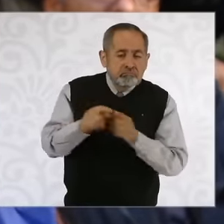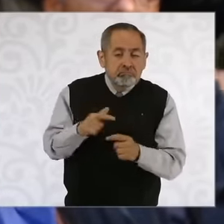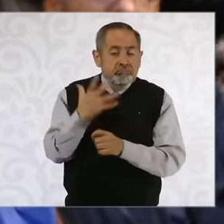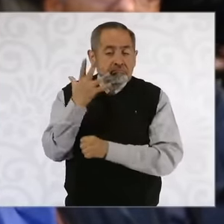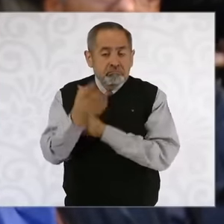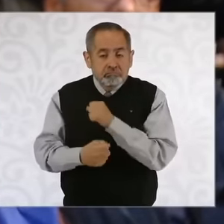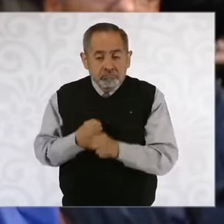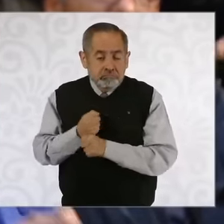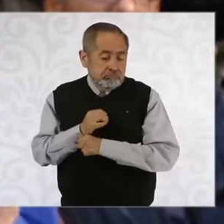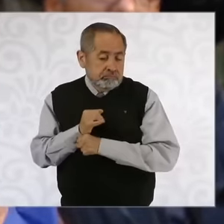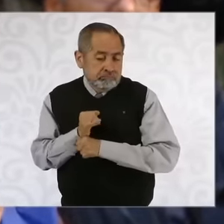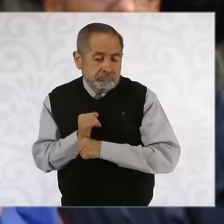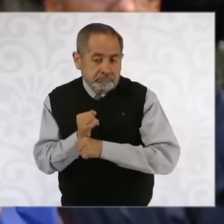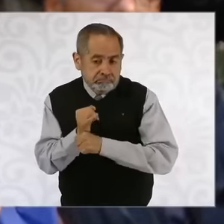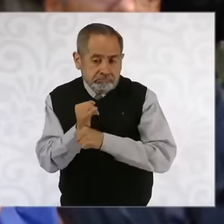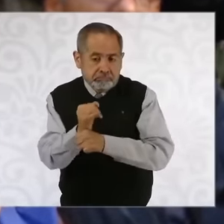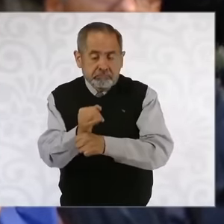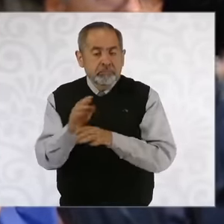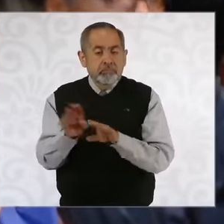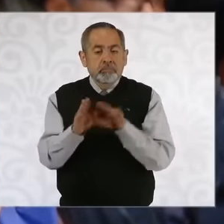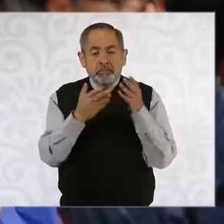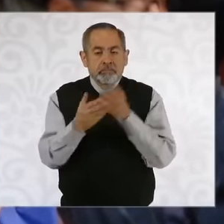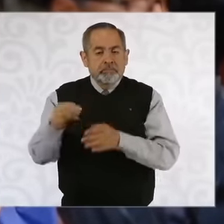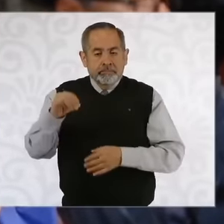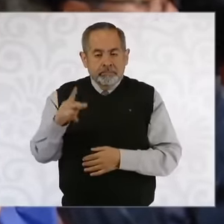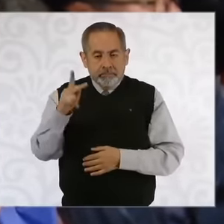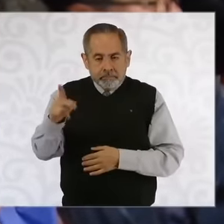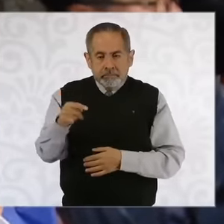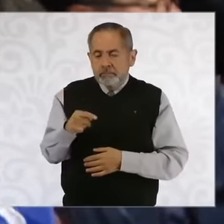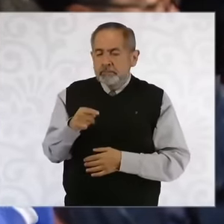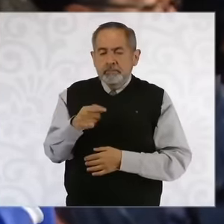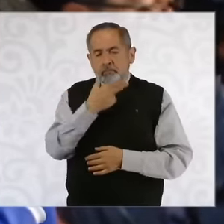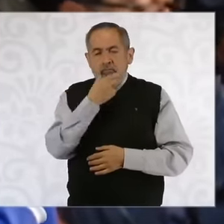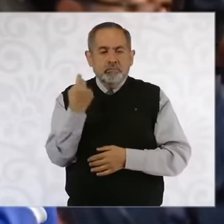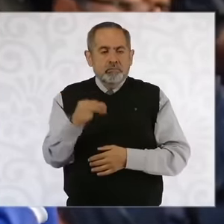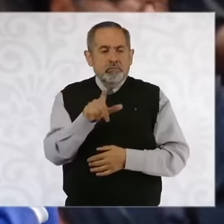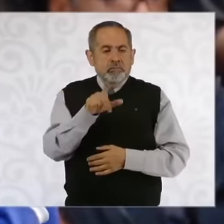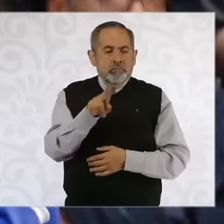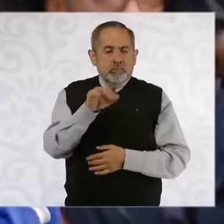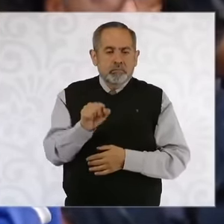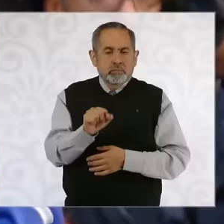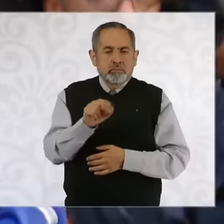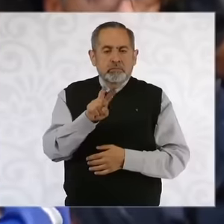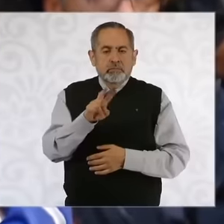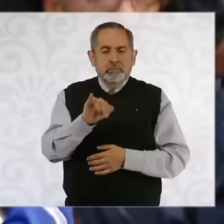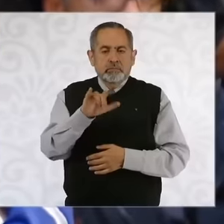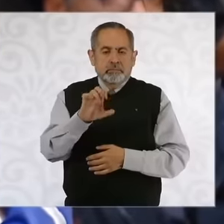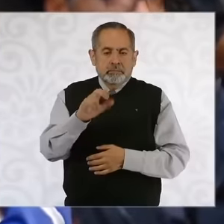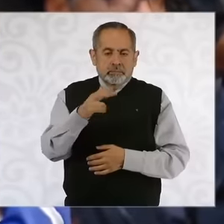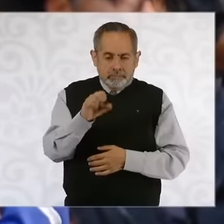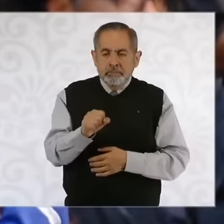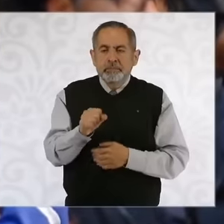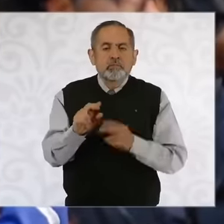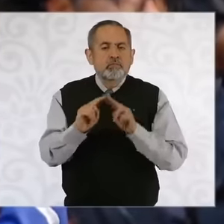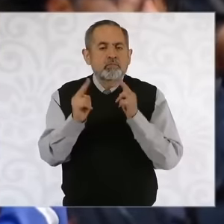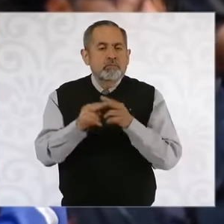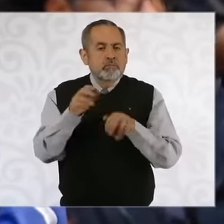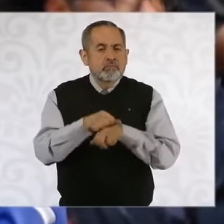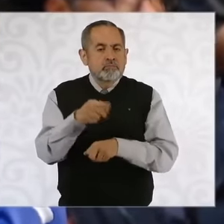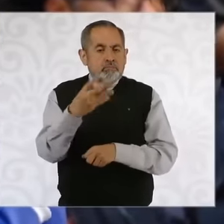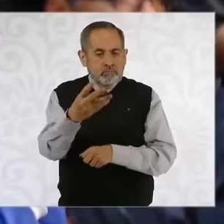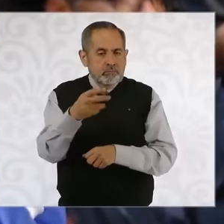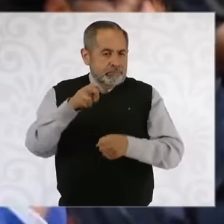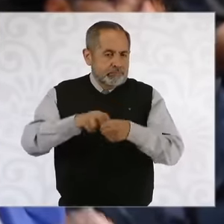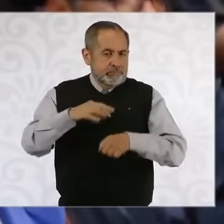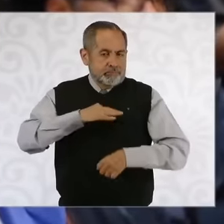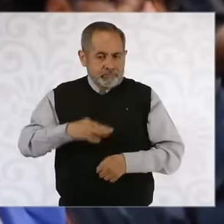5 años de investigación y ante la llegada del MP Luis Vilchis Trujillo de la Unidad 4 de Secuestros de